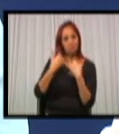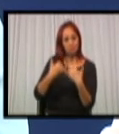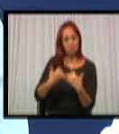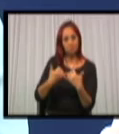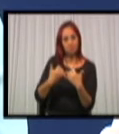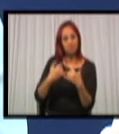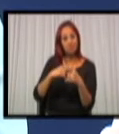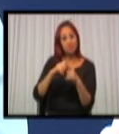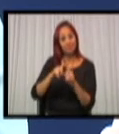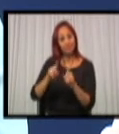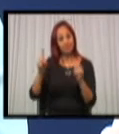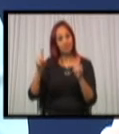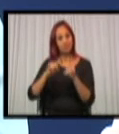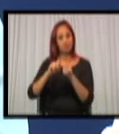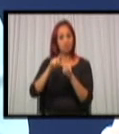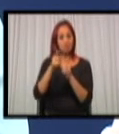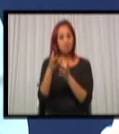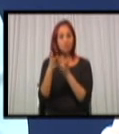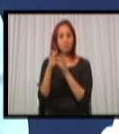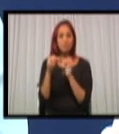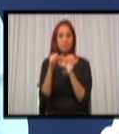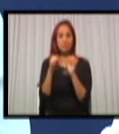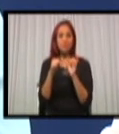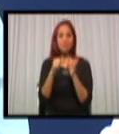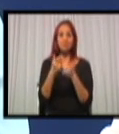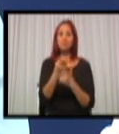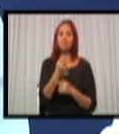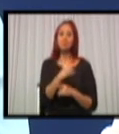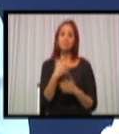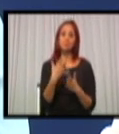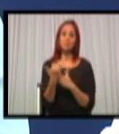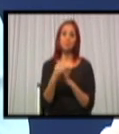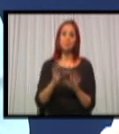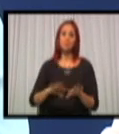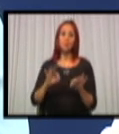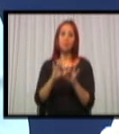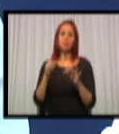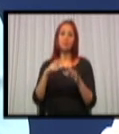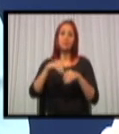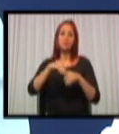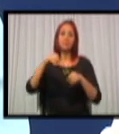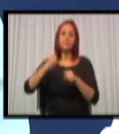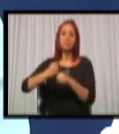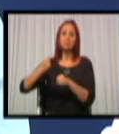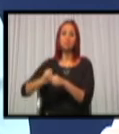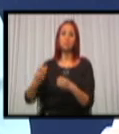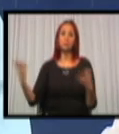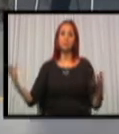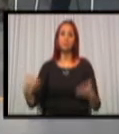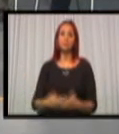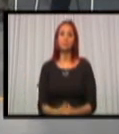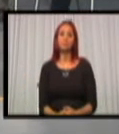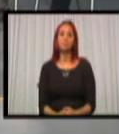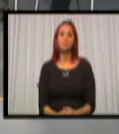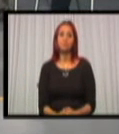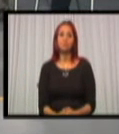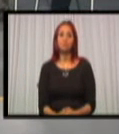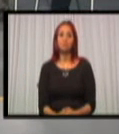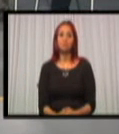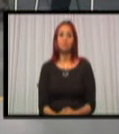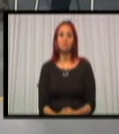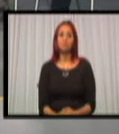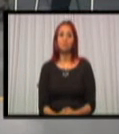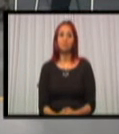Y sobre todo, lo que queremos seguir siendo es tres proyectos importantes en esta infraestructura pública. Muy bien. Don Javier.